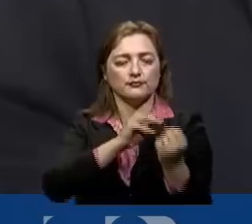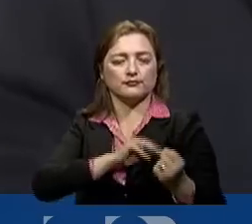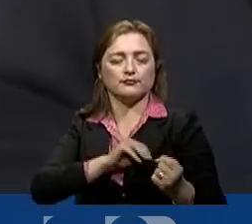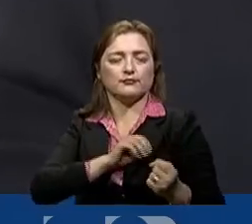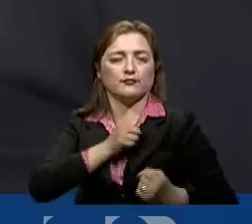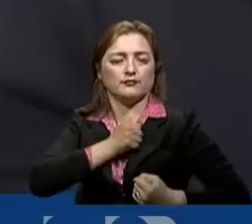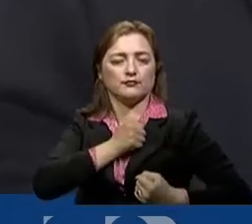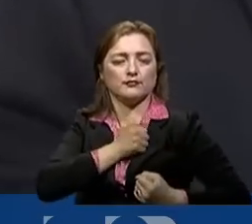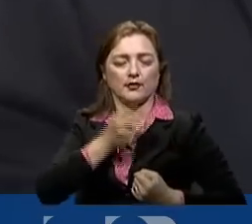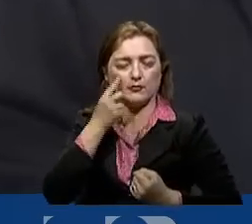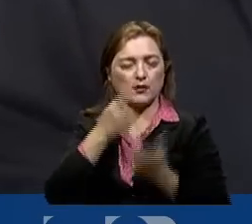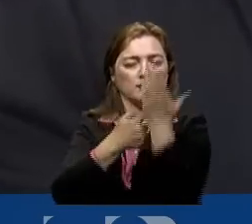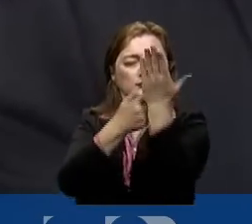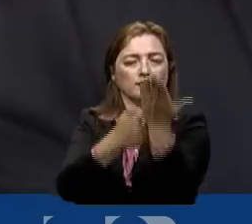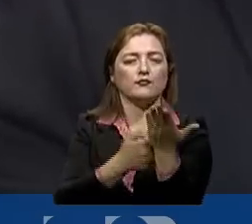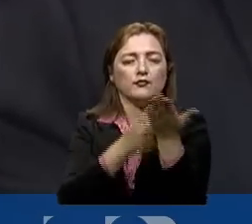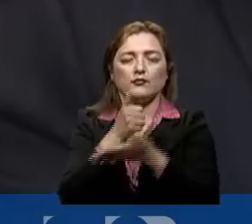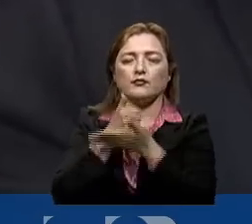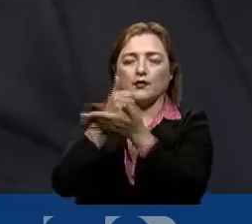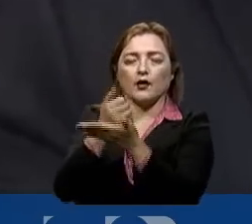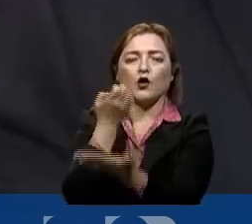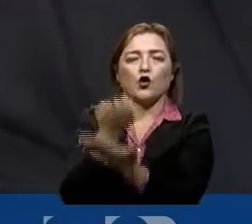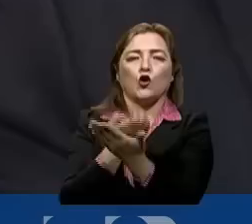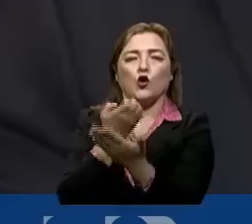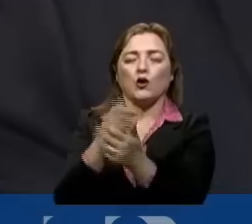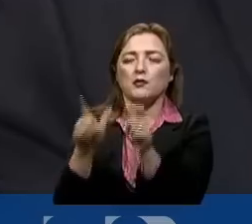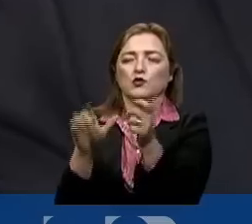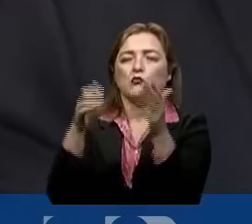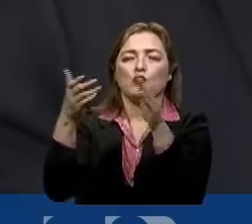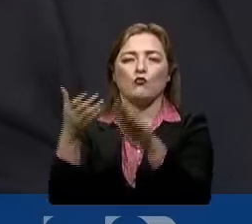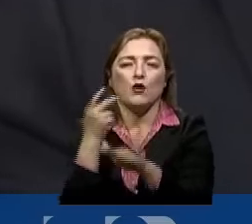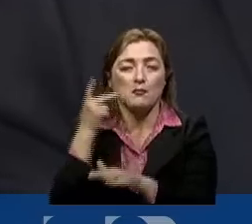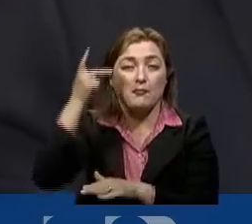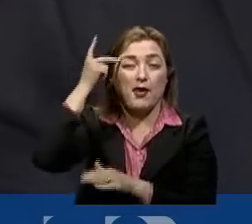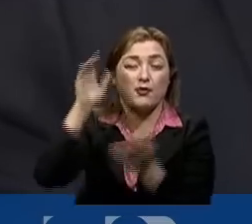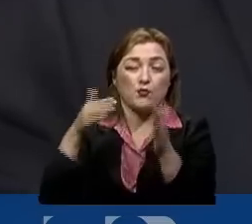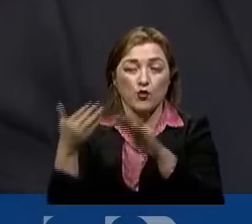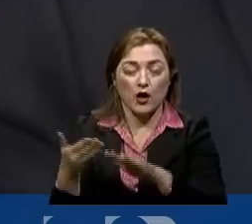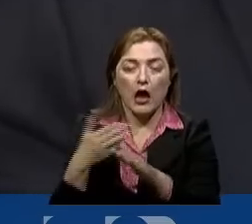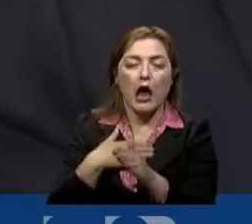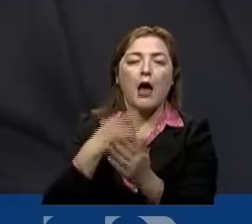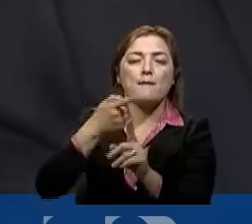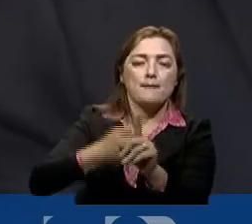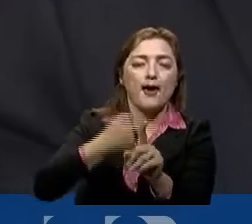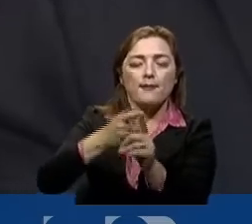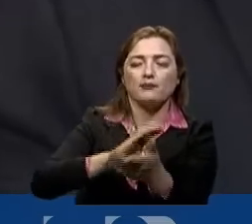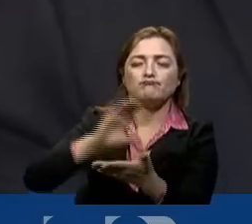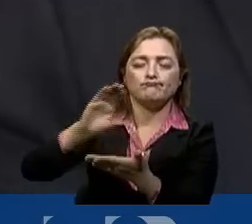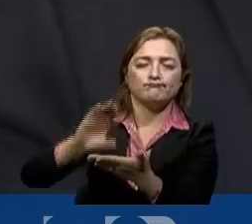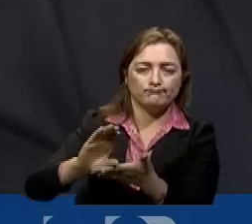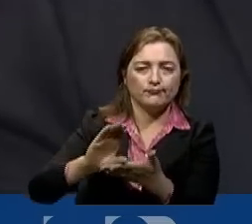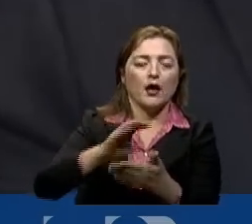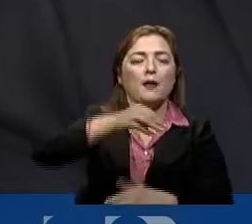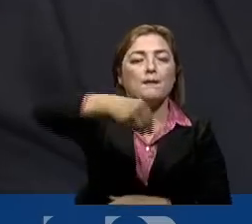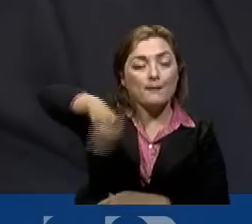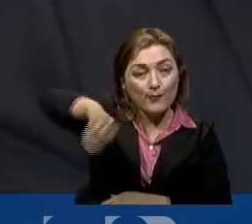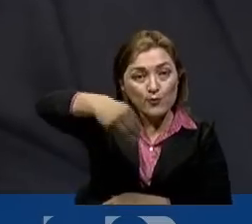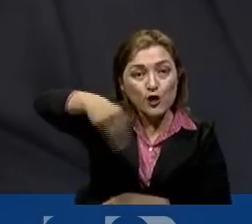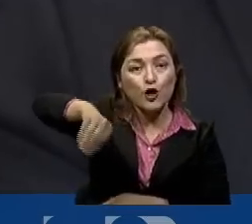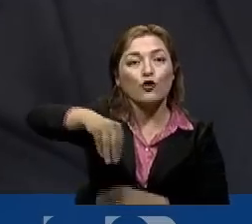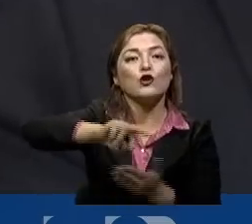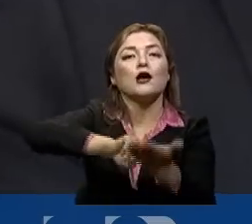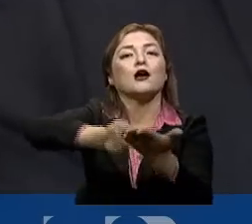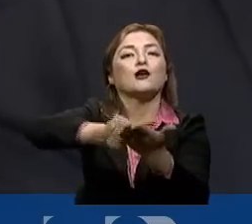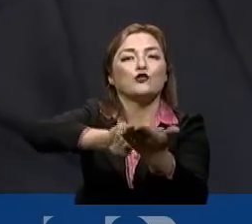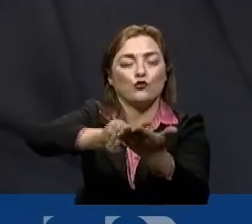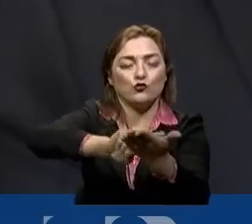económicas para todos los niños, hijos de personas fallecidas, ¿sí? Este miércoles tendremos la